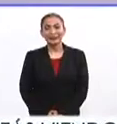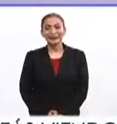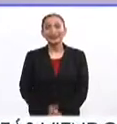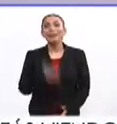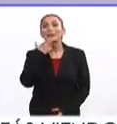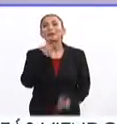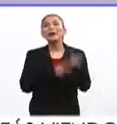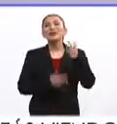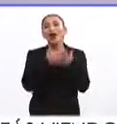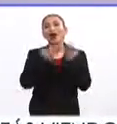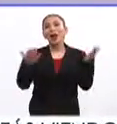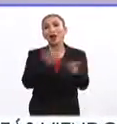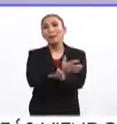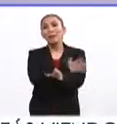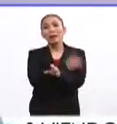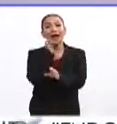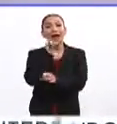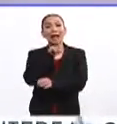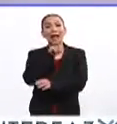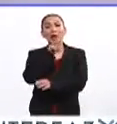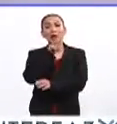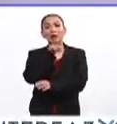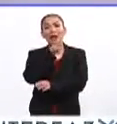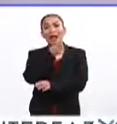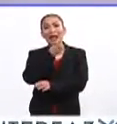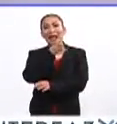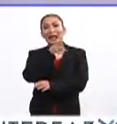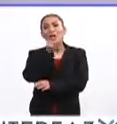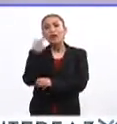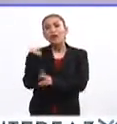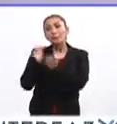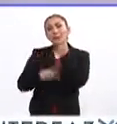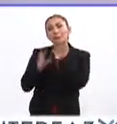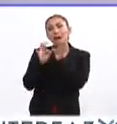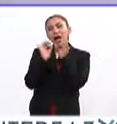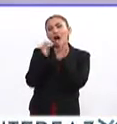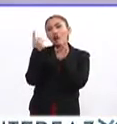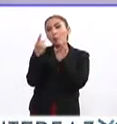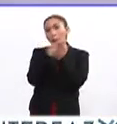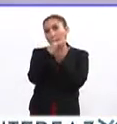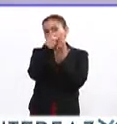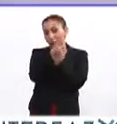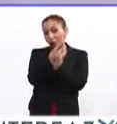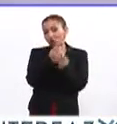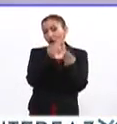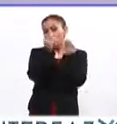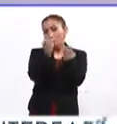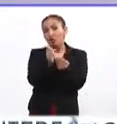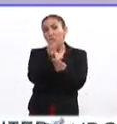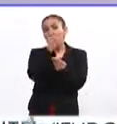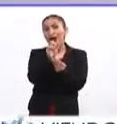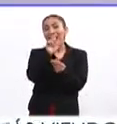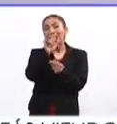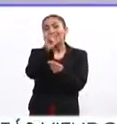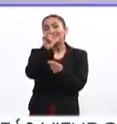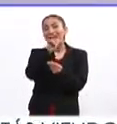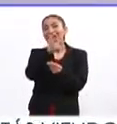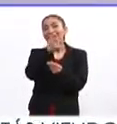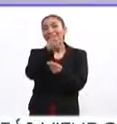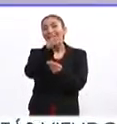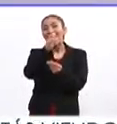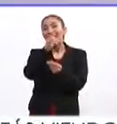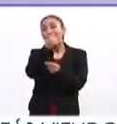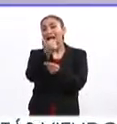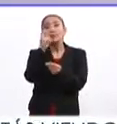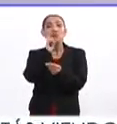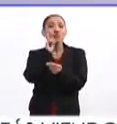Damos la bienvenida ahora a nuestra compañera Ana Luisa Guerrero. Ella nos viene a comentar sobre un premio que recibió la doctora Elisa Garay Vargas,